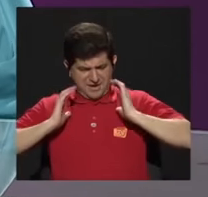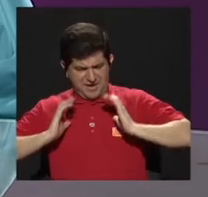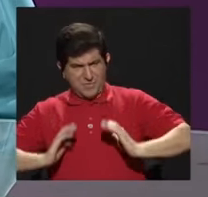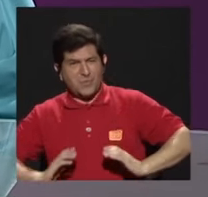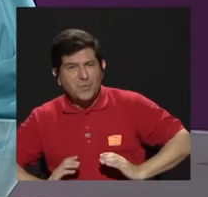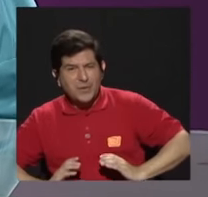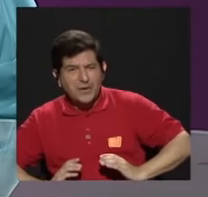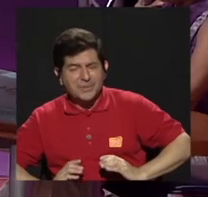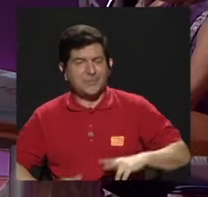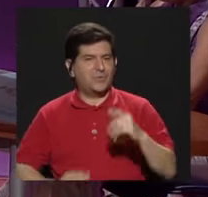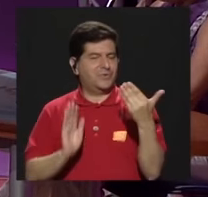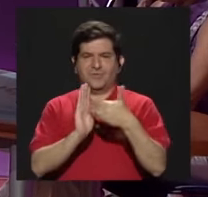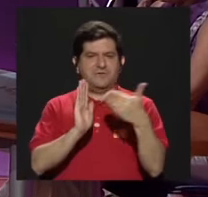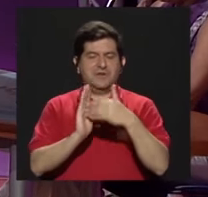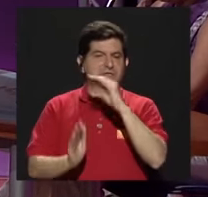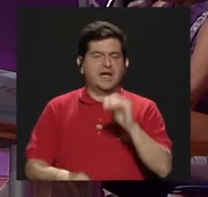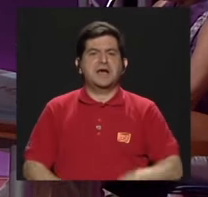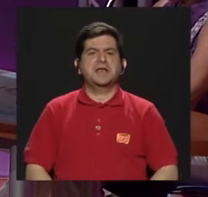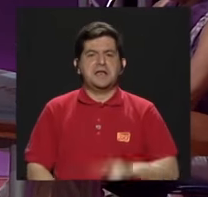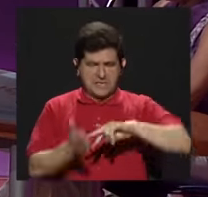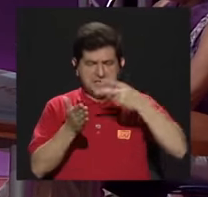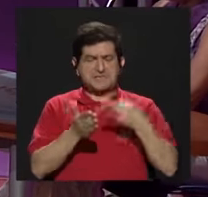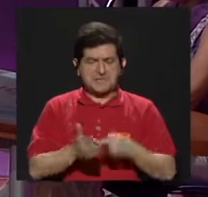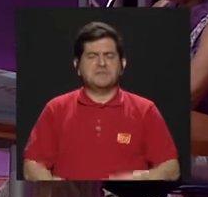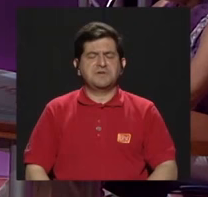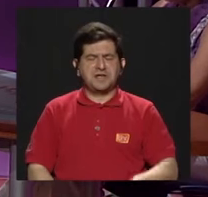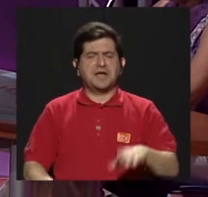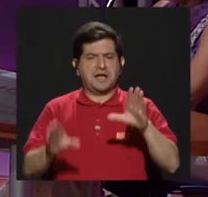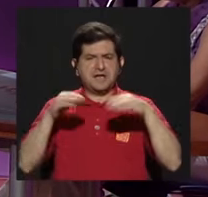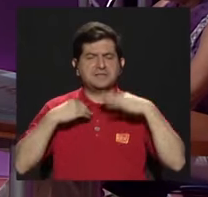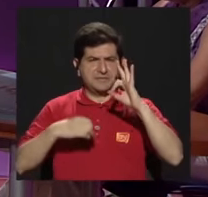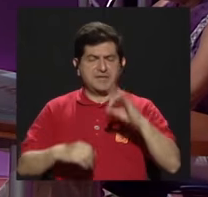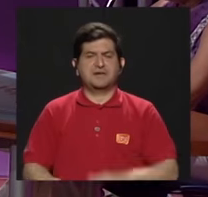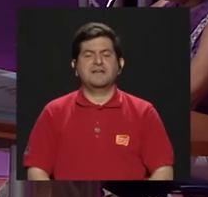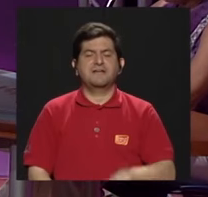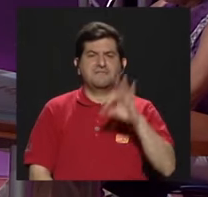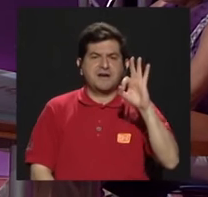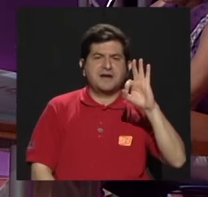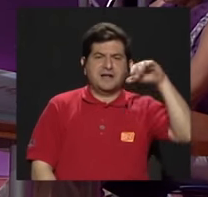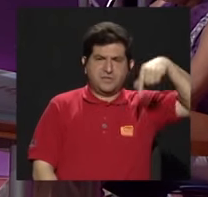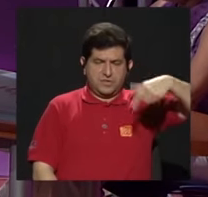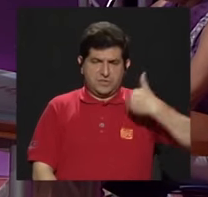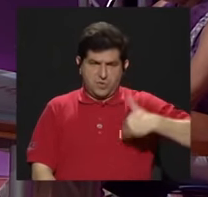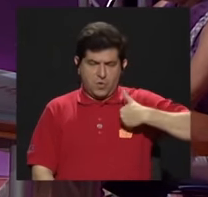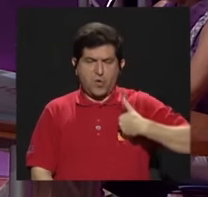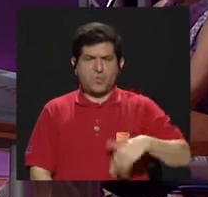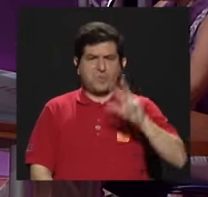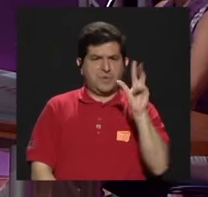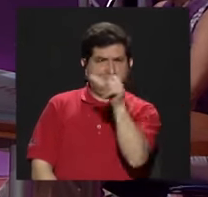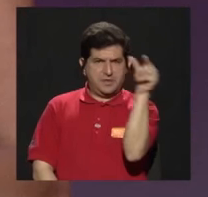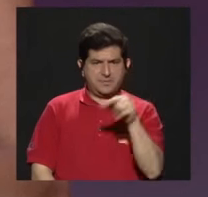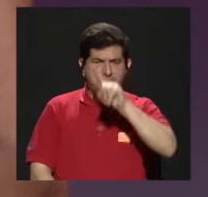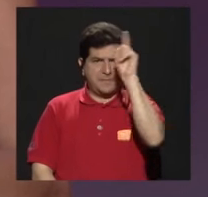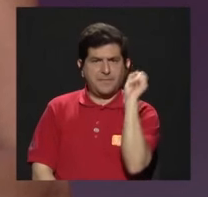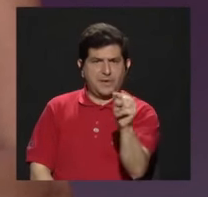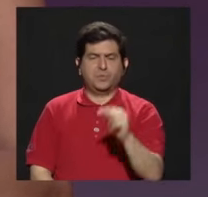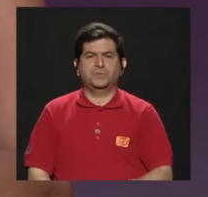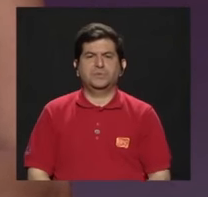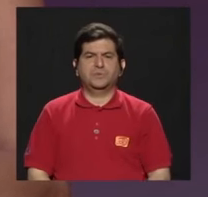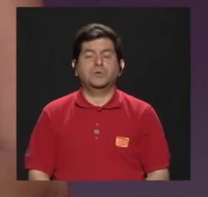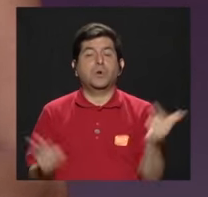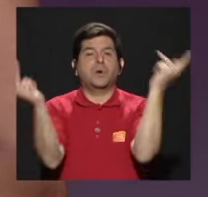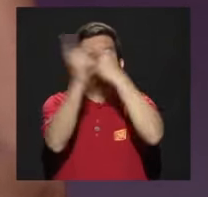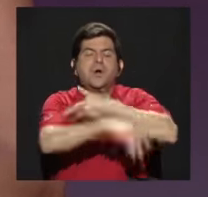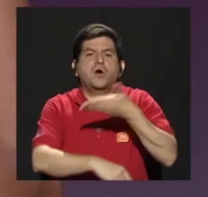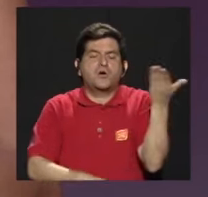agradable. Nos están escribiendo don Fernando Quintero de Tres Ríos. Dice, pregunta él, ¿qué es